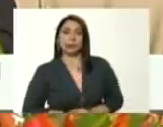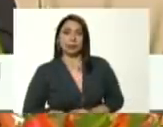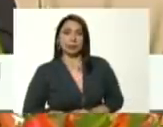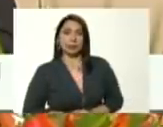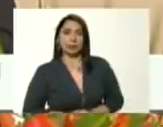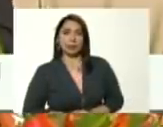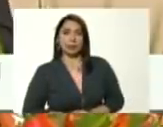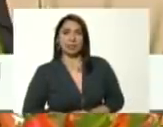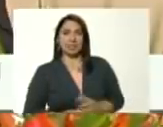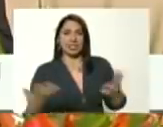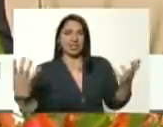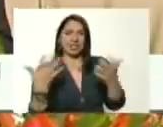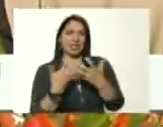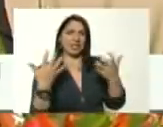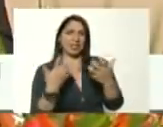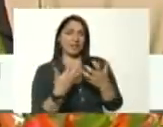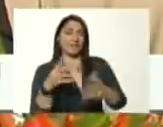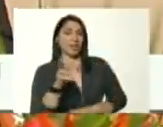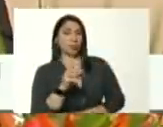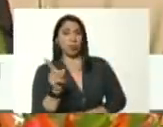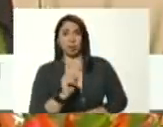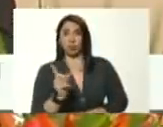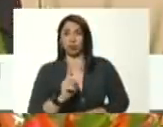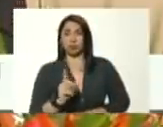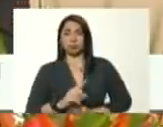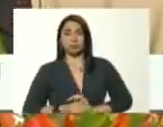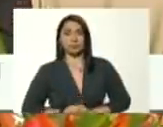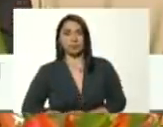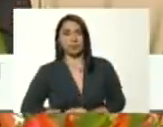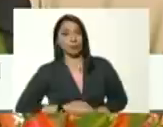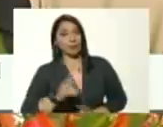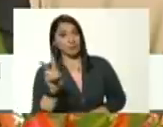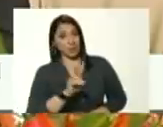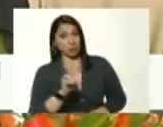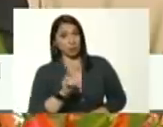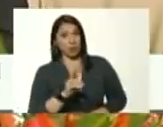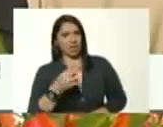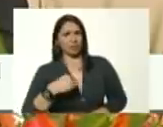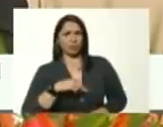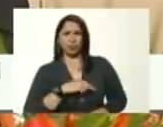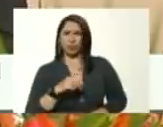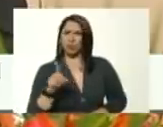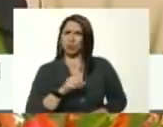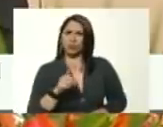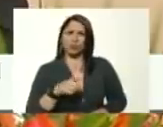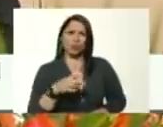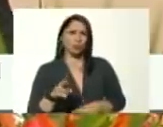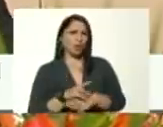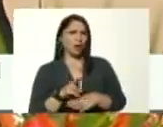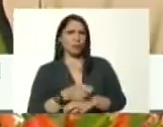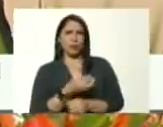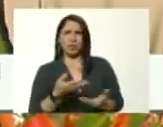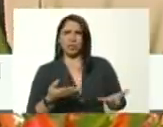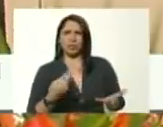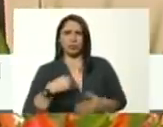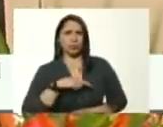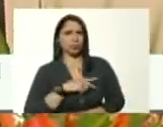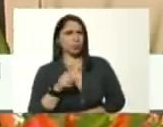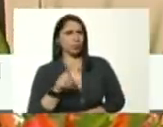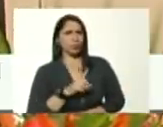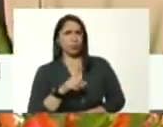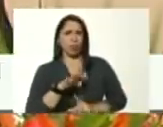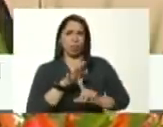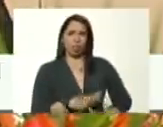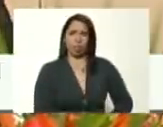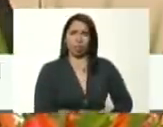bélico en venezolano en venezuela no utilizamos ese peine en venezuela no sucumbimos